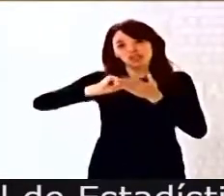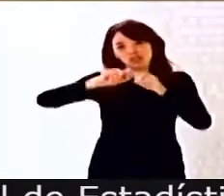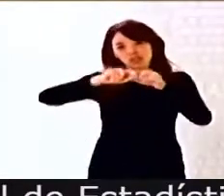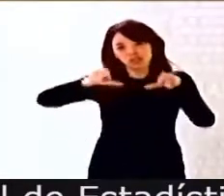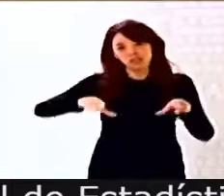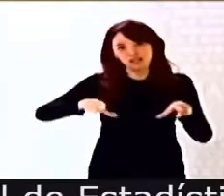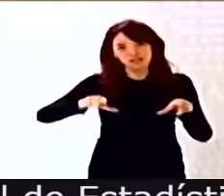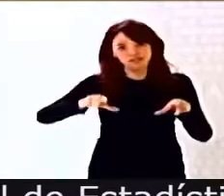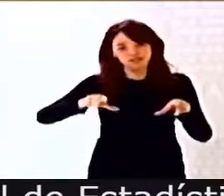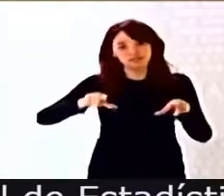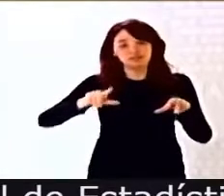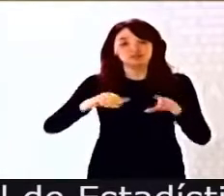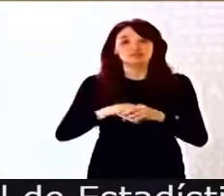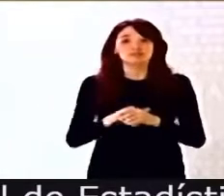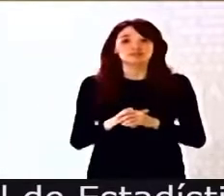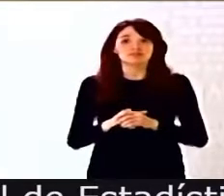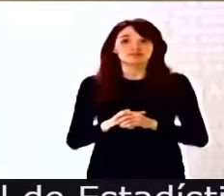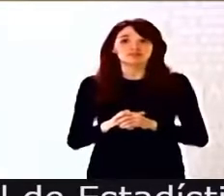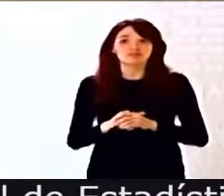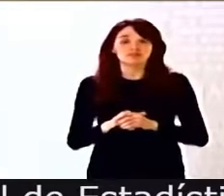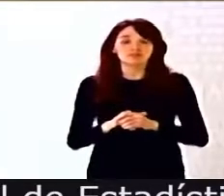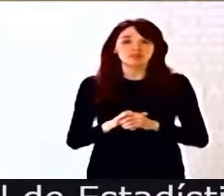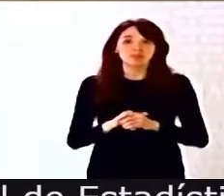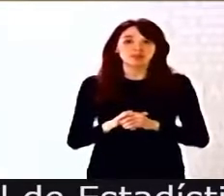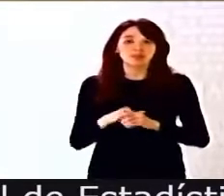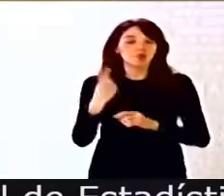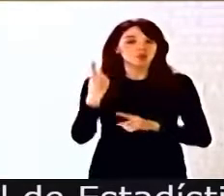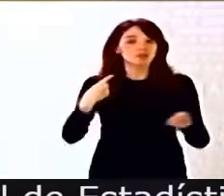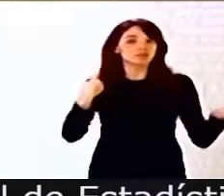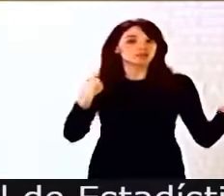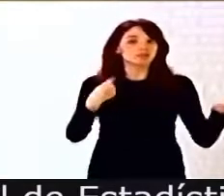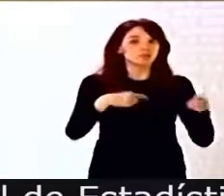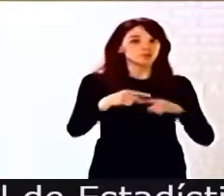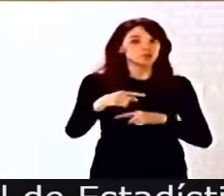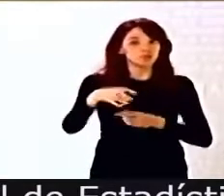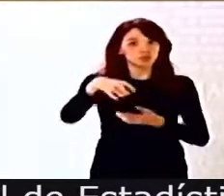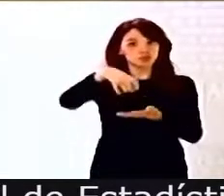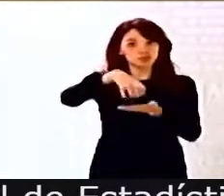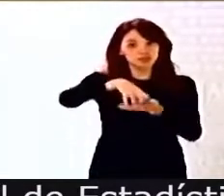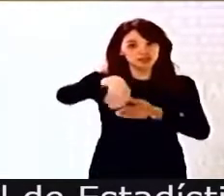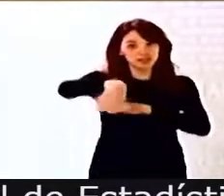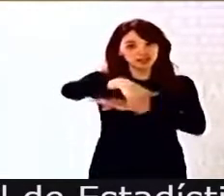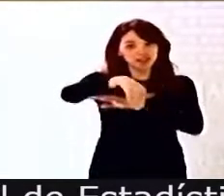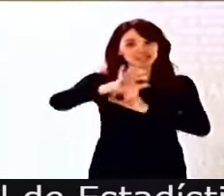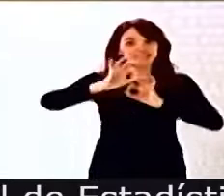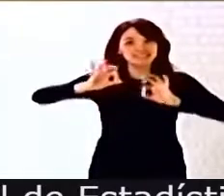hecho, una de las direcciones que nos pasaron era de un centro hospitalario.